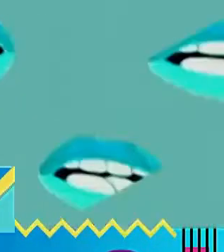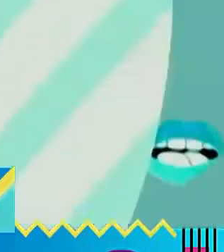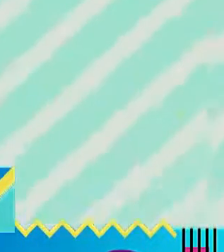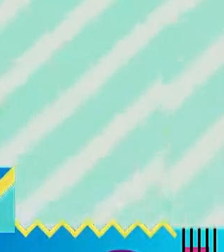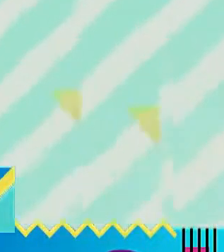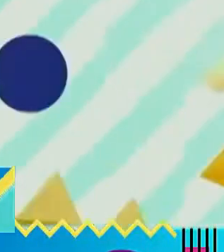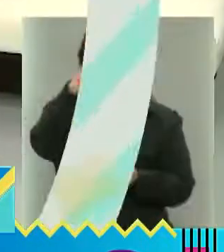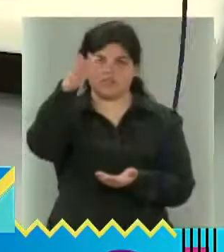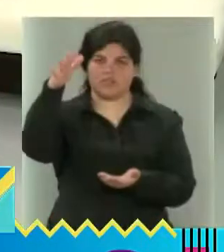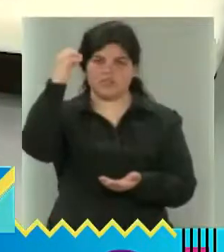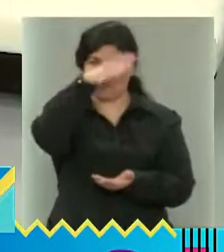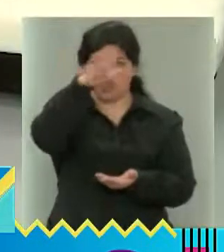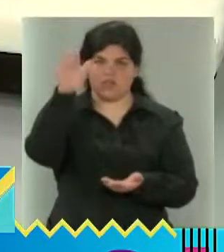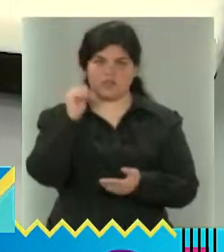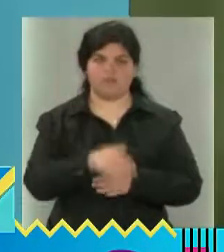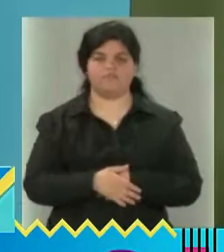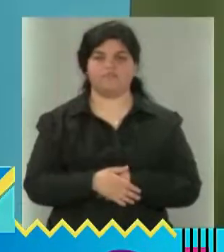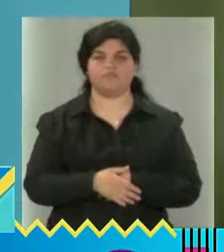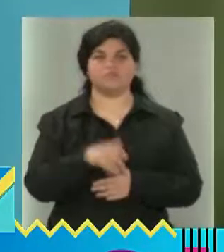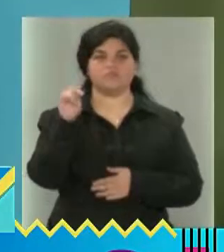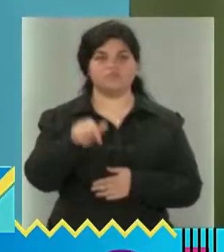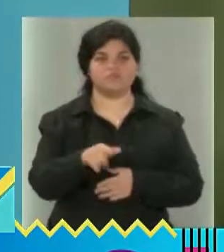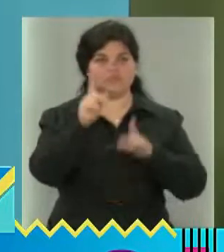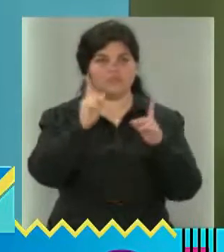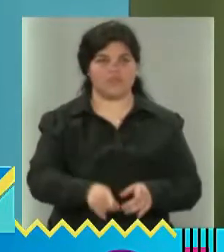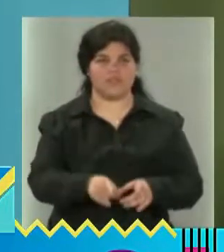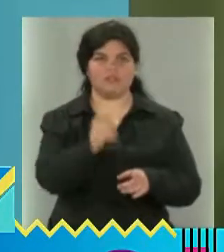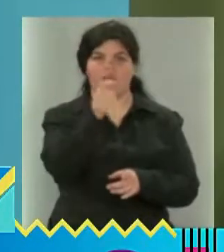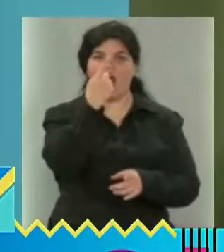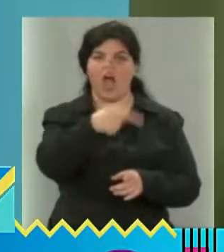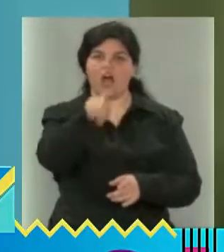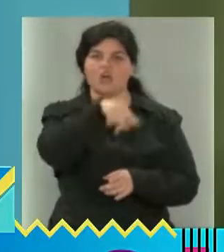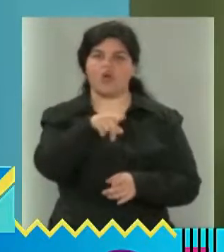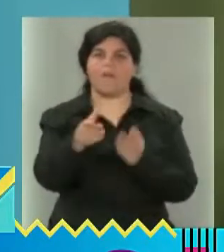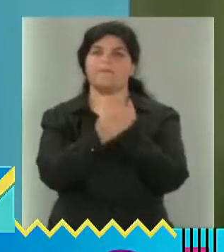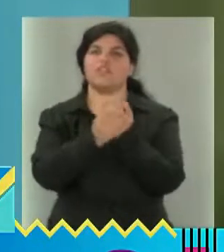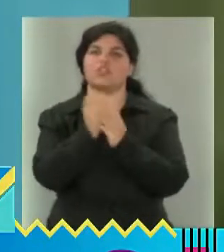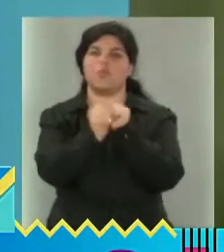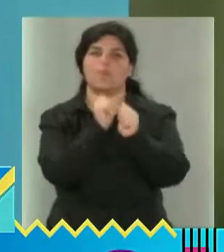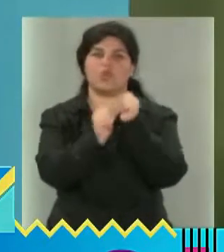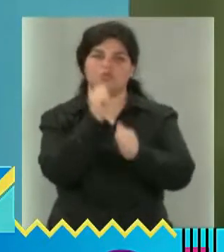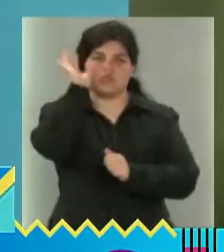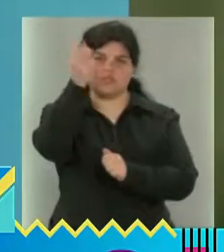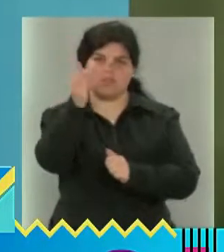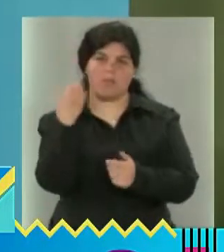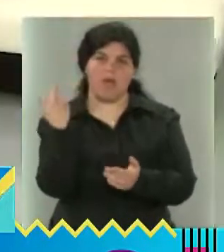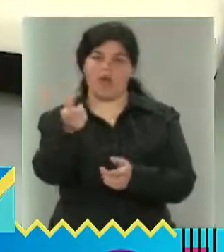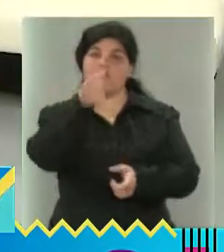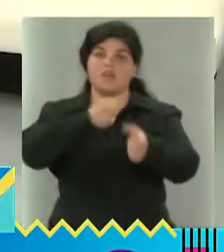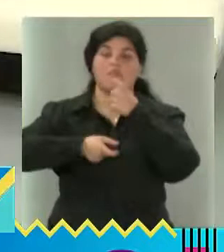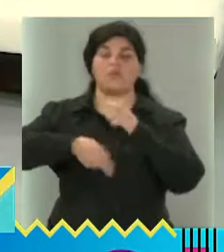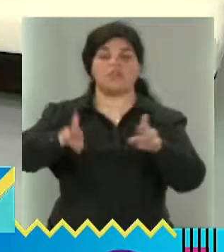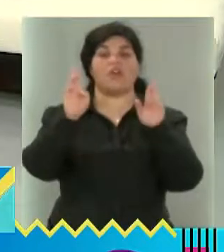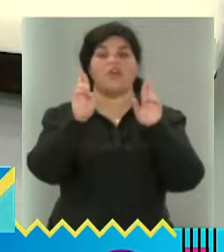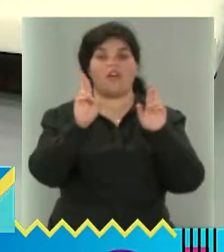Ahí está tuiteado entonces. Insisto con esto de que lo robemos al ministro de Producción para que también se entere de lo que estamos diciendo. A ver si da respuesta. Ojalá que sí.